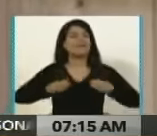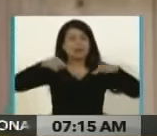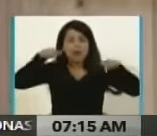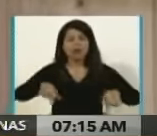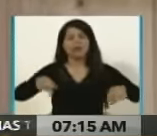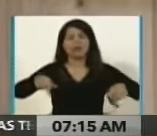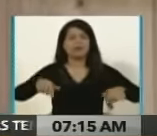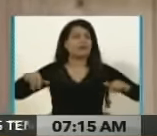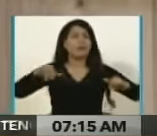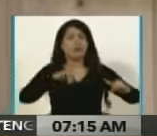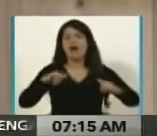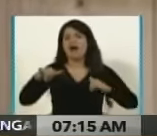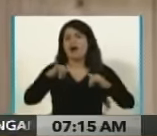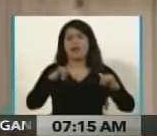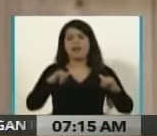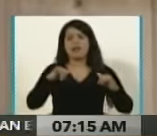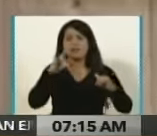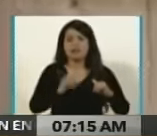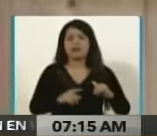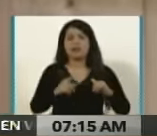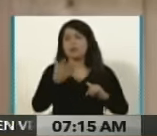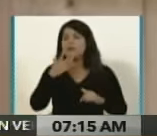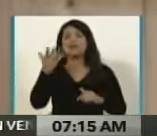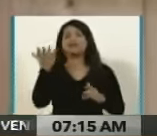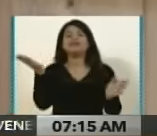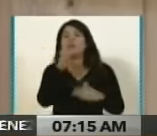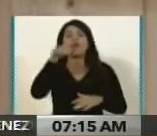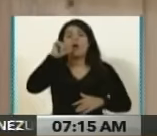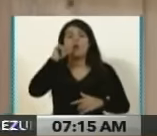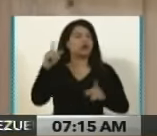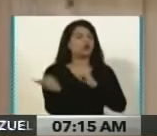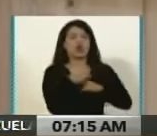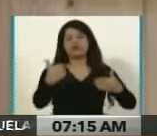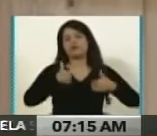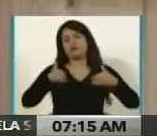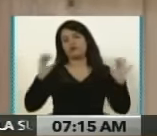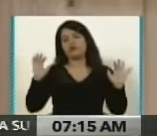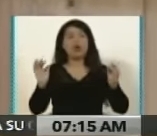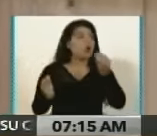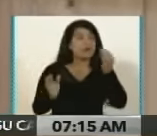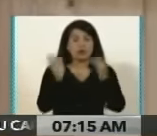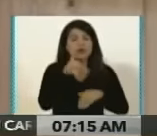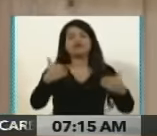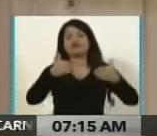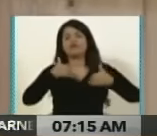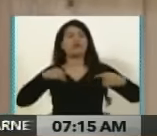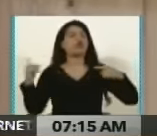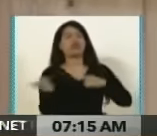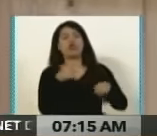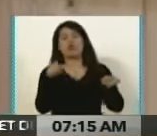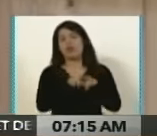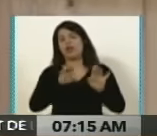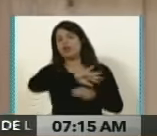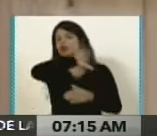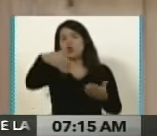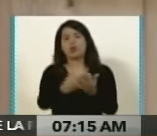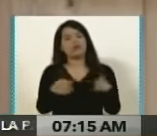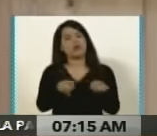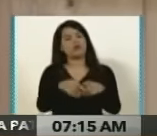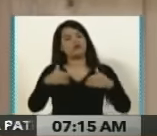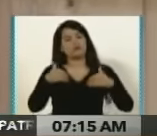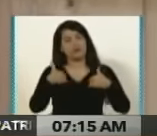aquel, pero estamos ahí. Cuando no hay agua, no tenemos agua. Cuando no hay comida, no tenemos comida. Cuando no hay harina no hay